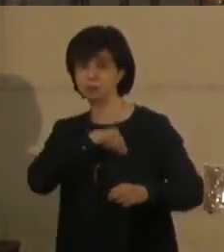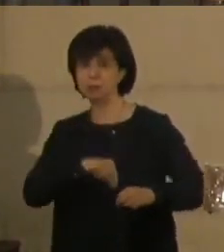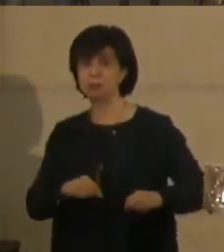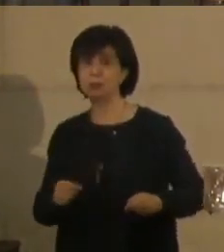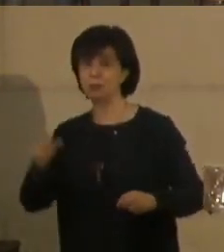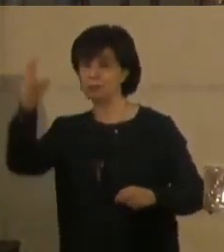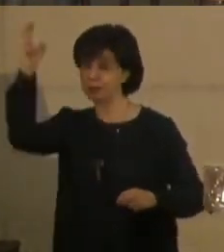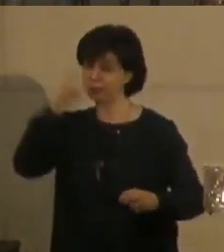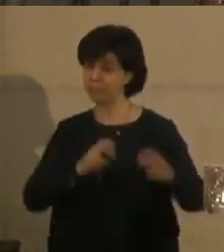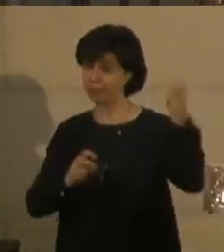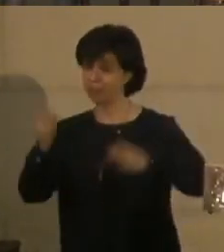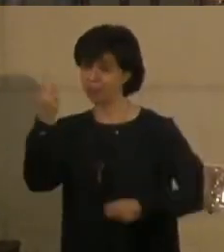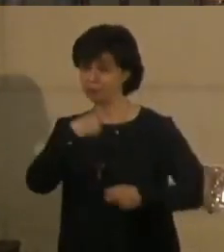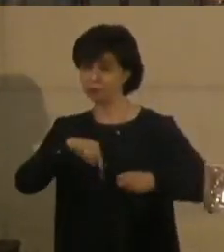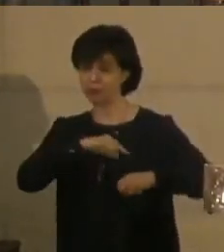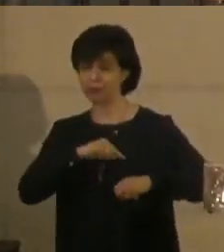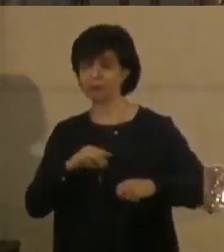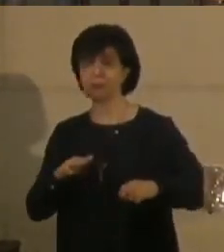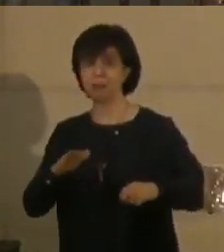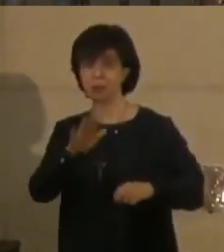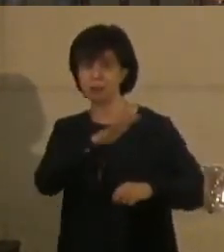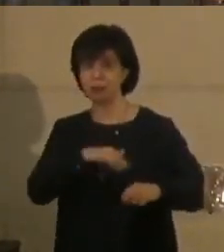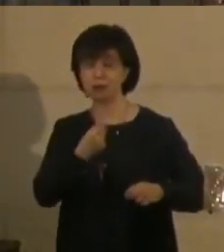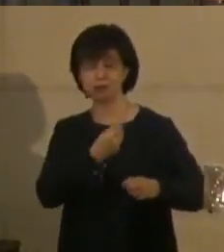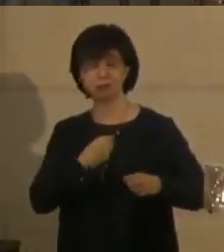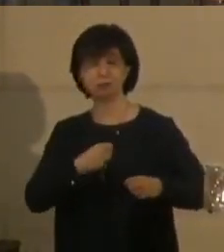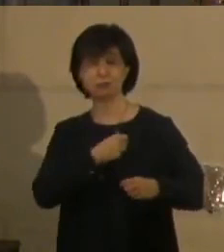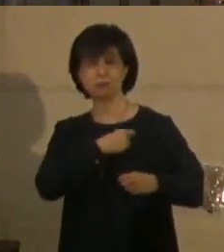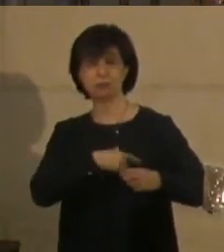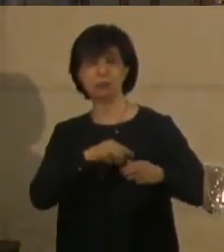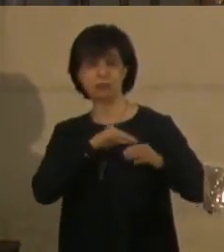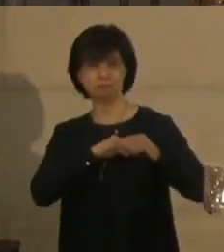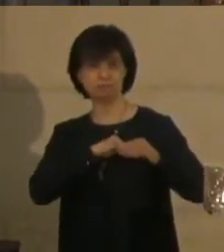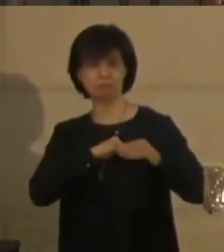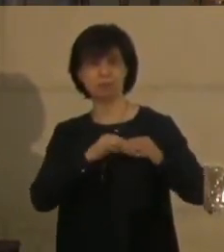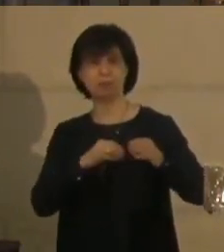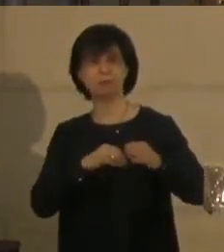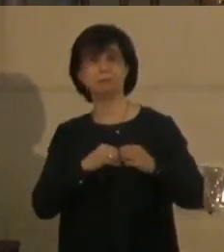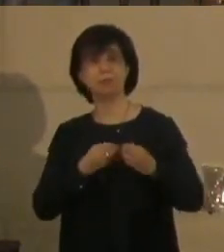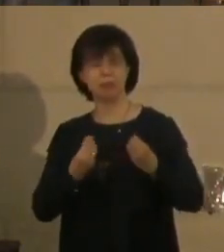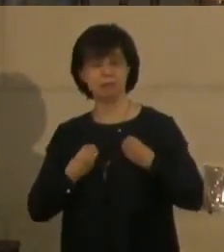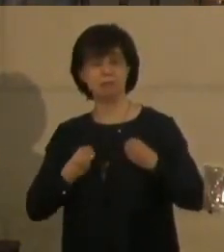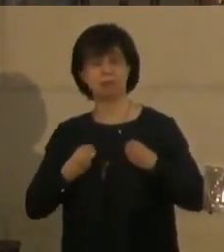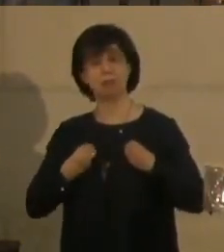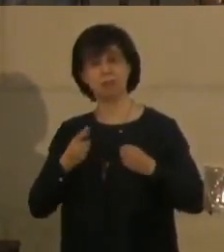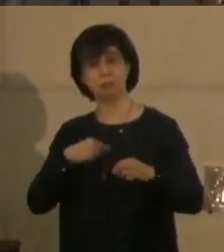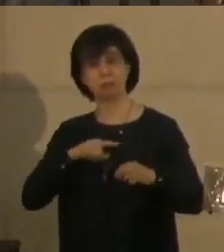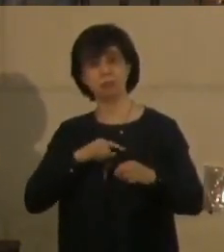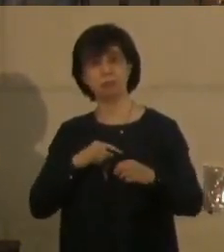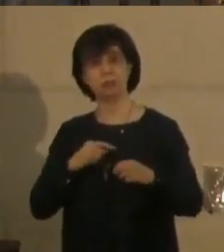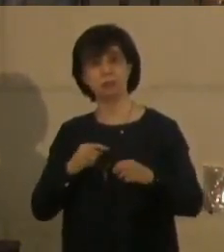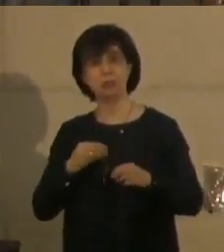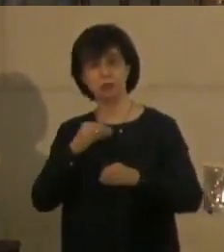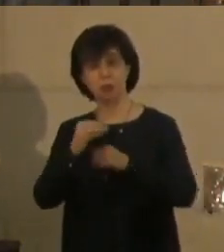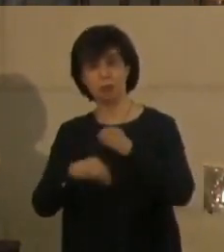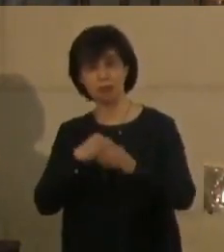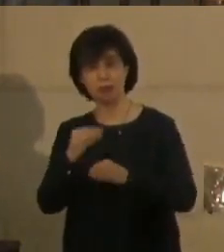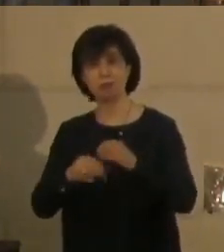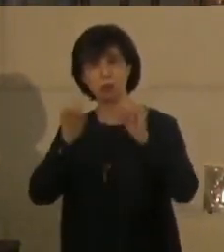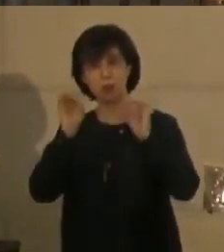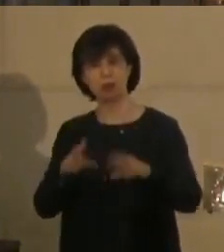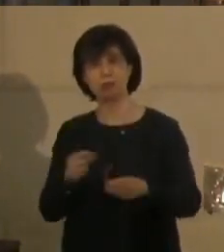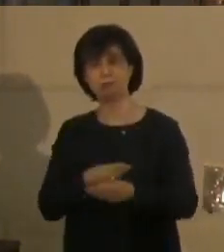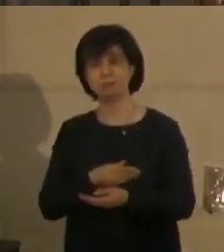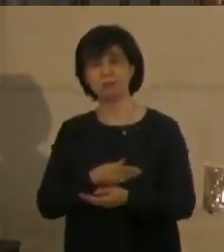nosotros, hará morada en nosotros y obraremos pues como Él obra.